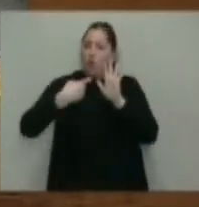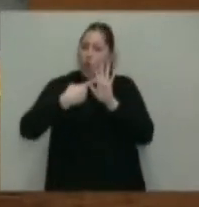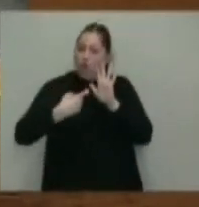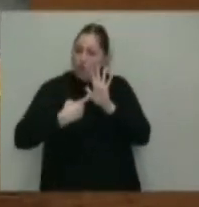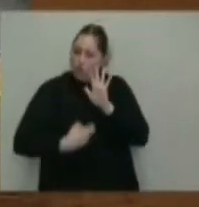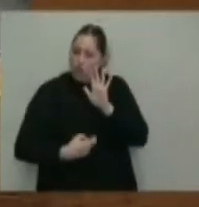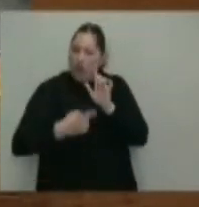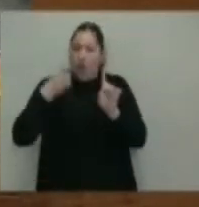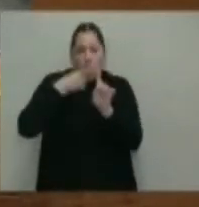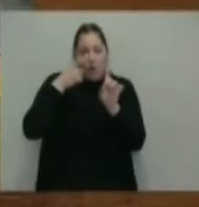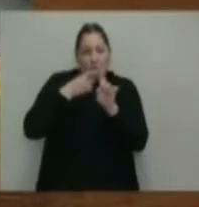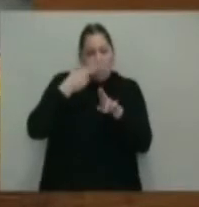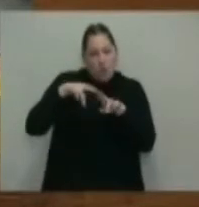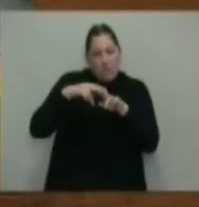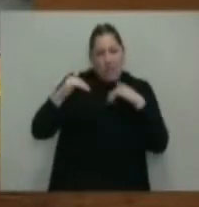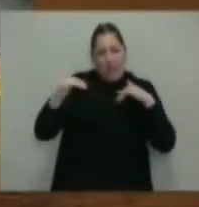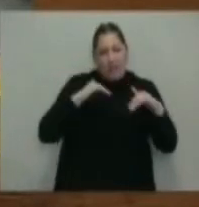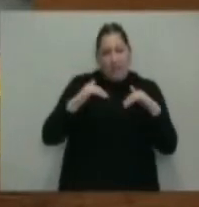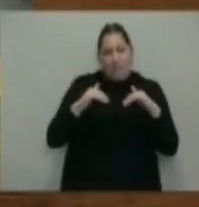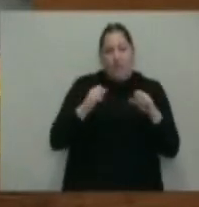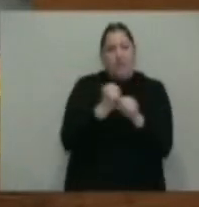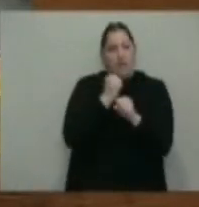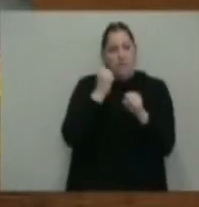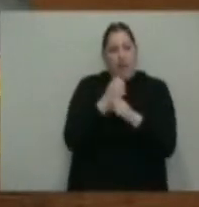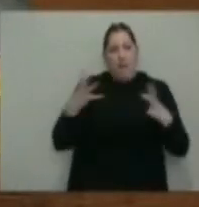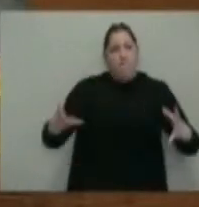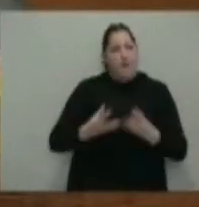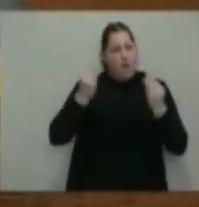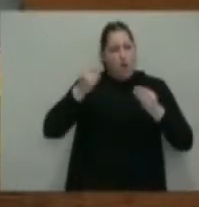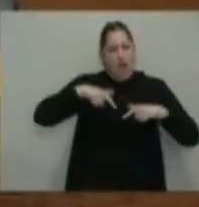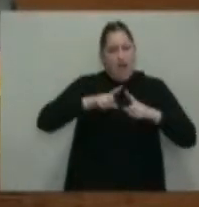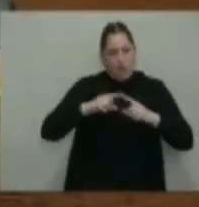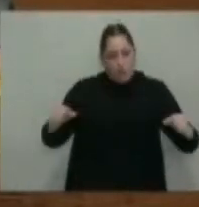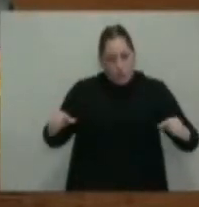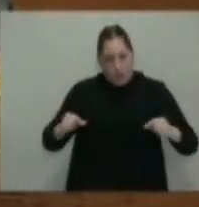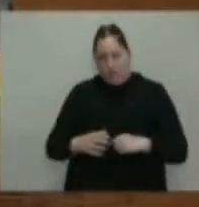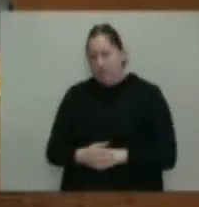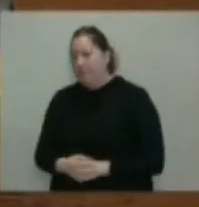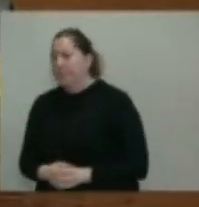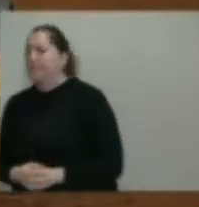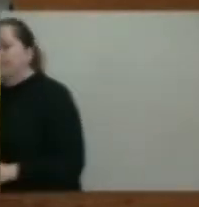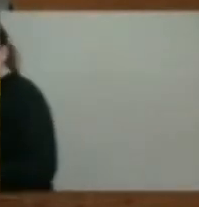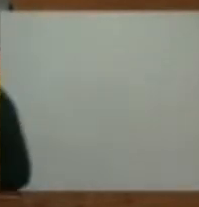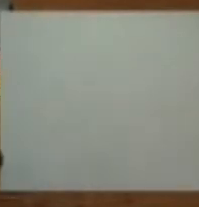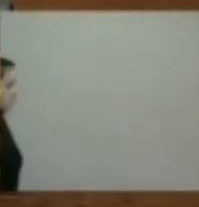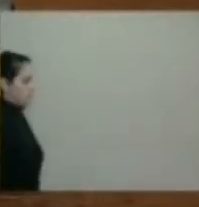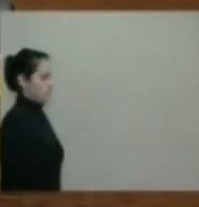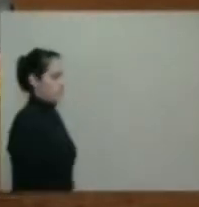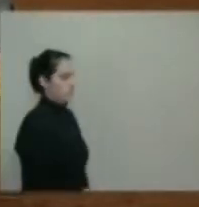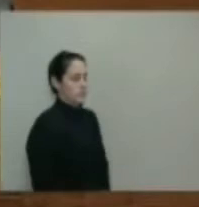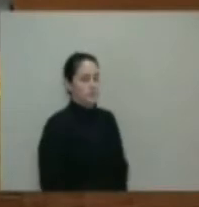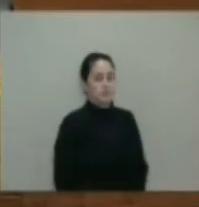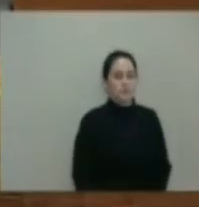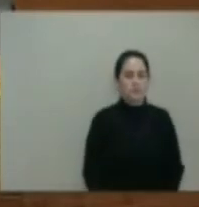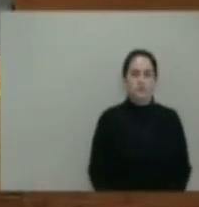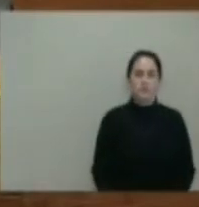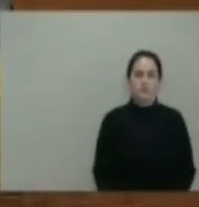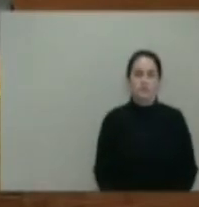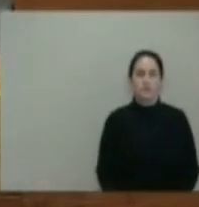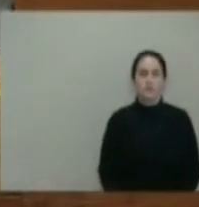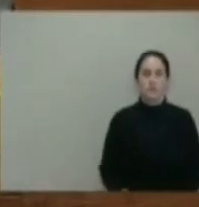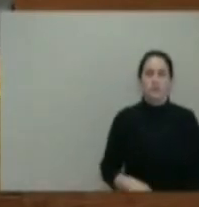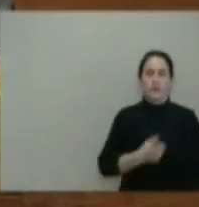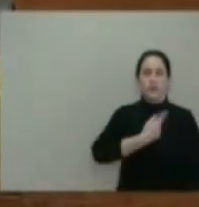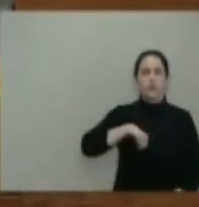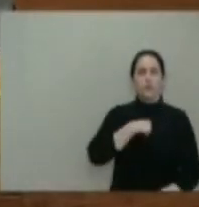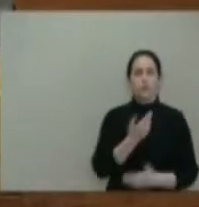efectividad de las políticas activas de empleo desarrolladas en Asturias. Cuando pedimos la presentación ante esta Cámara es